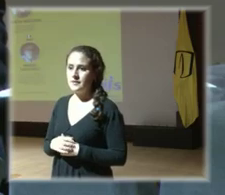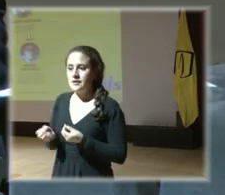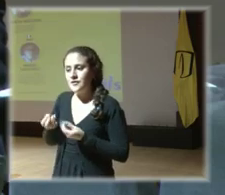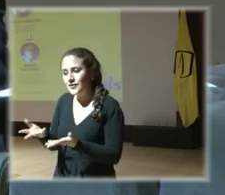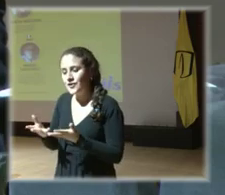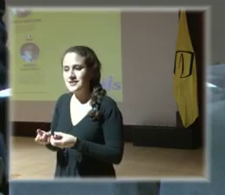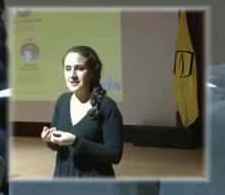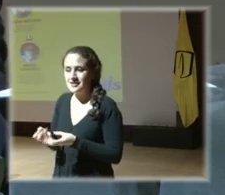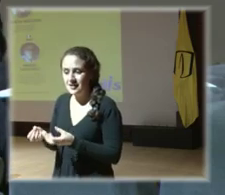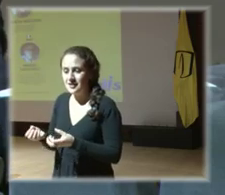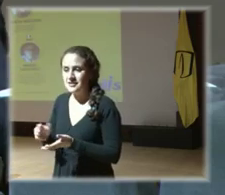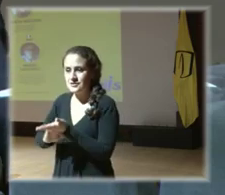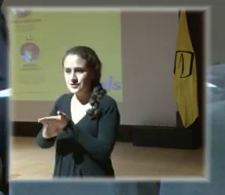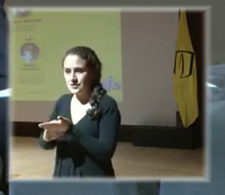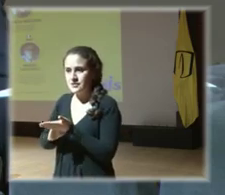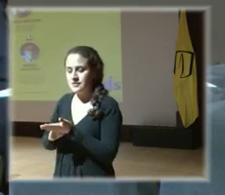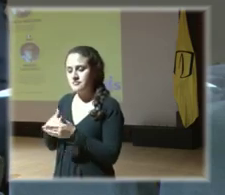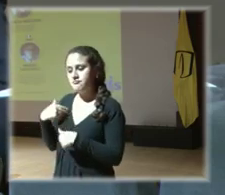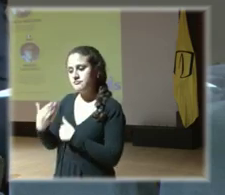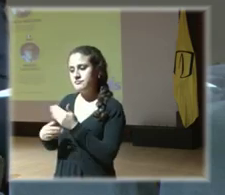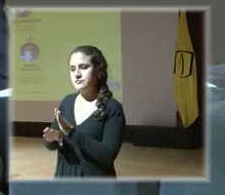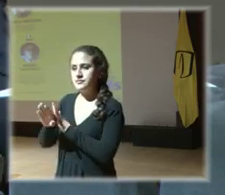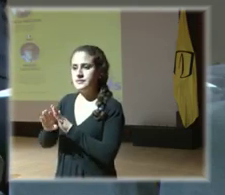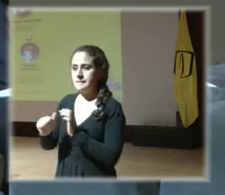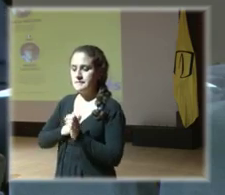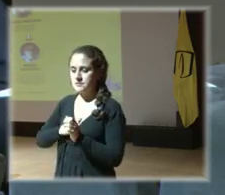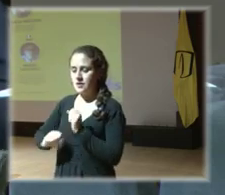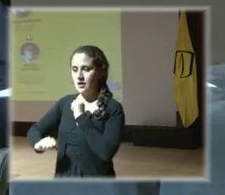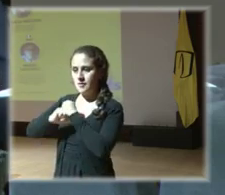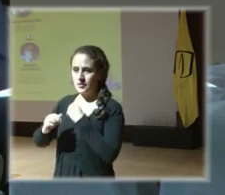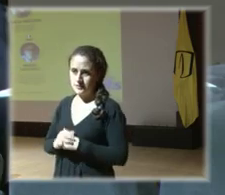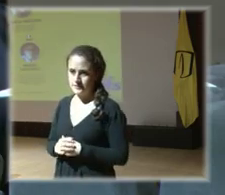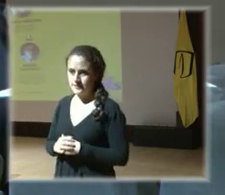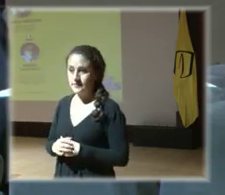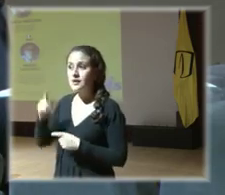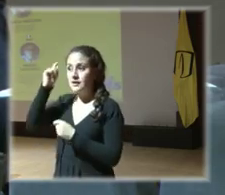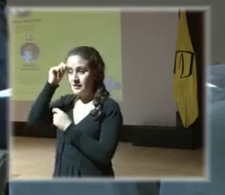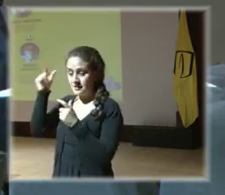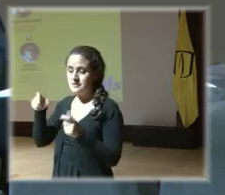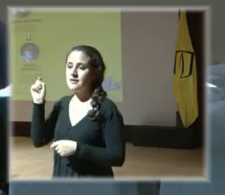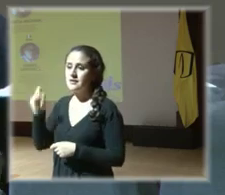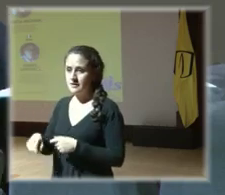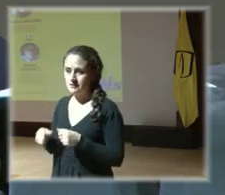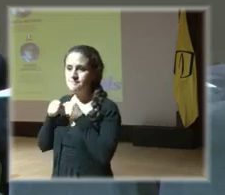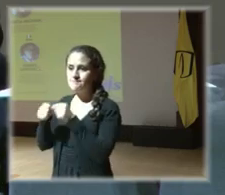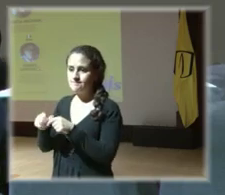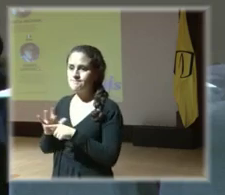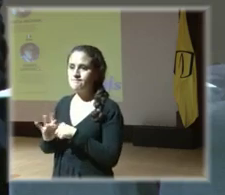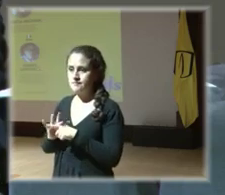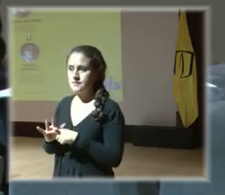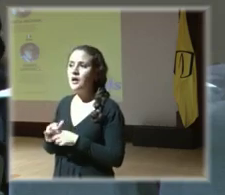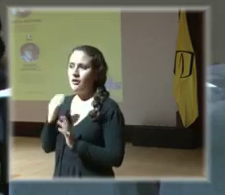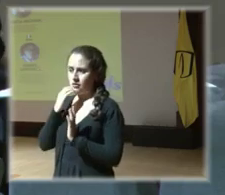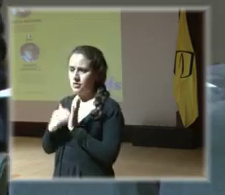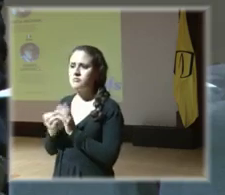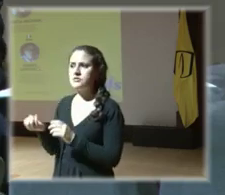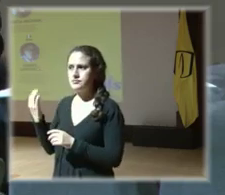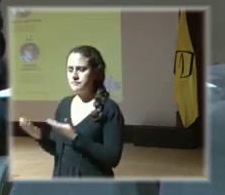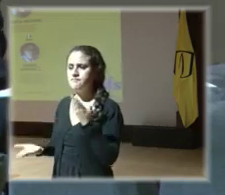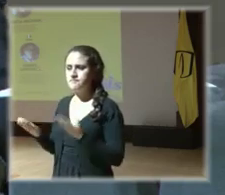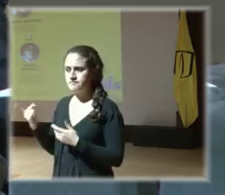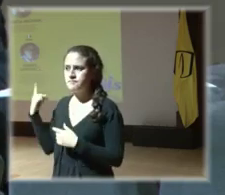herramientas para desarrollar apoyos. Es decir, el Estado debe implementar. En este sentido, sí hay ejemplos del derecho